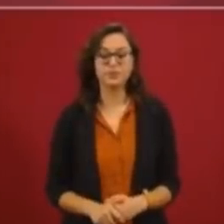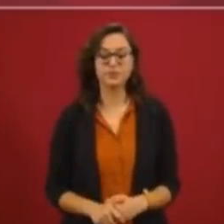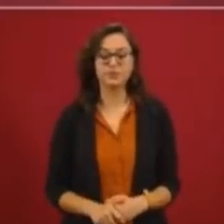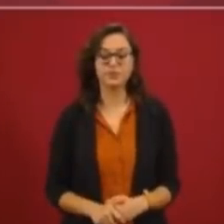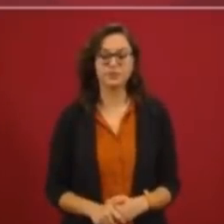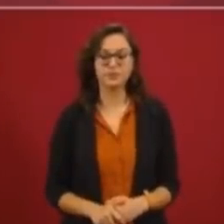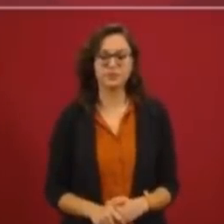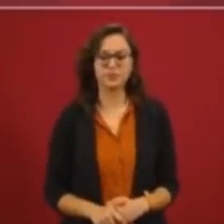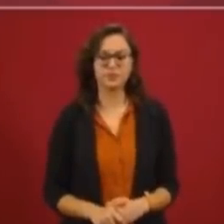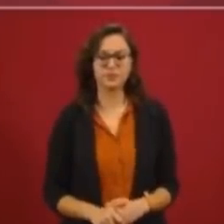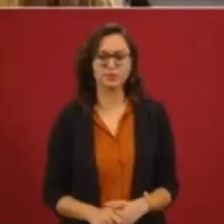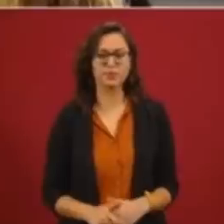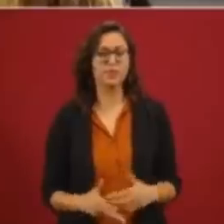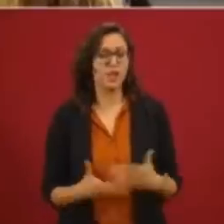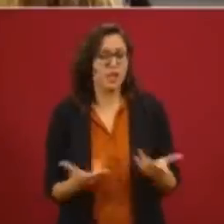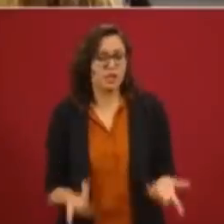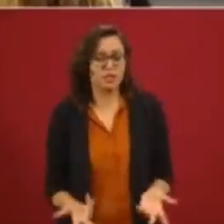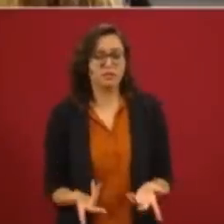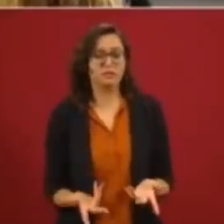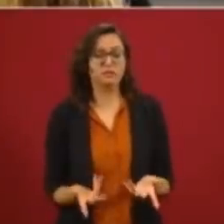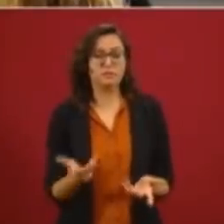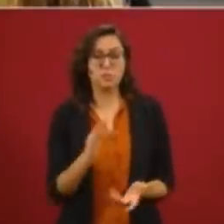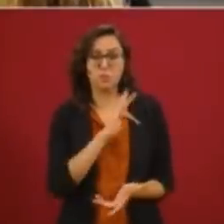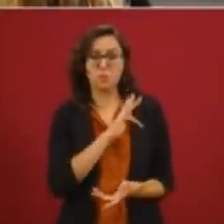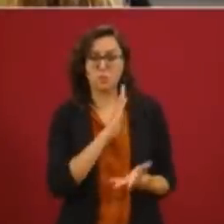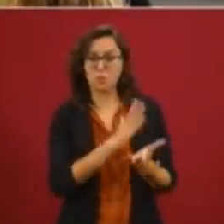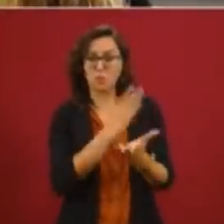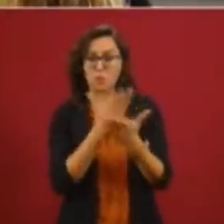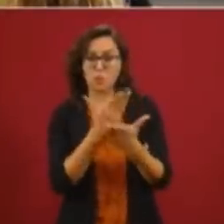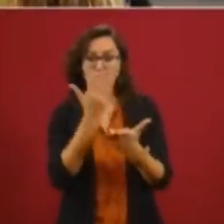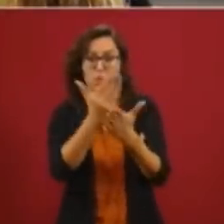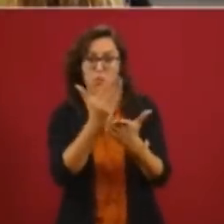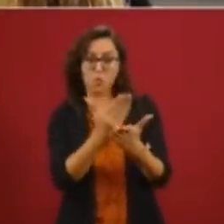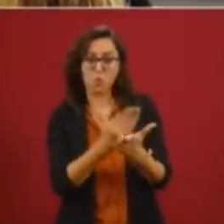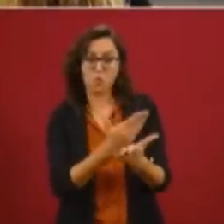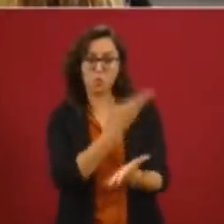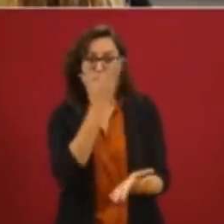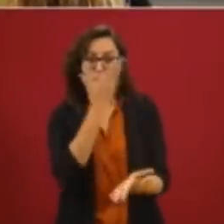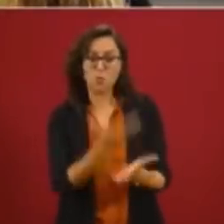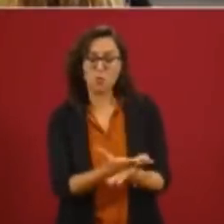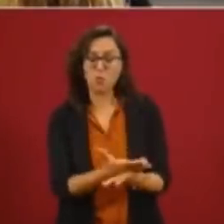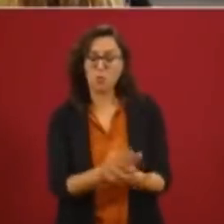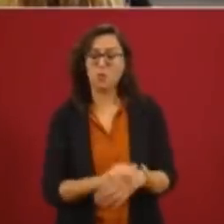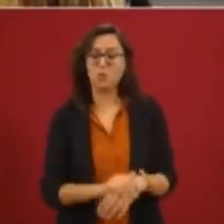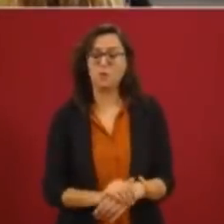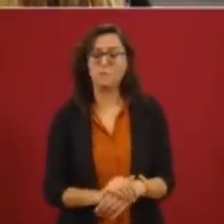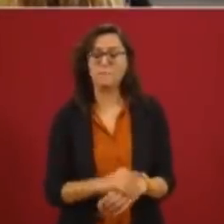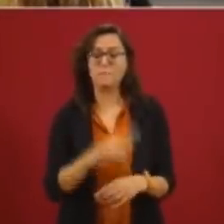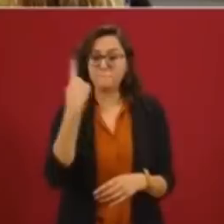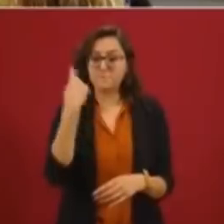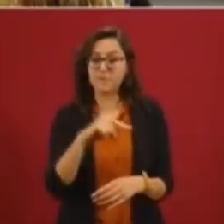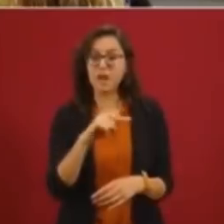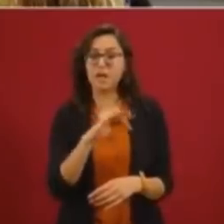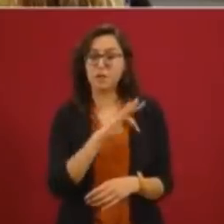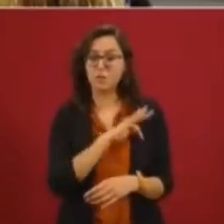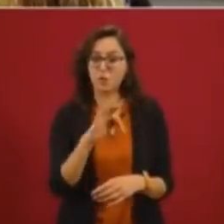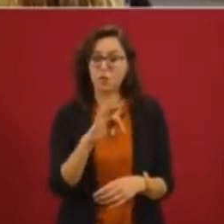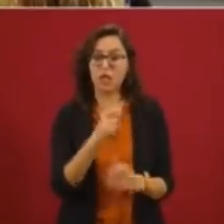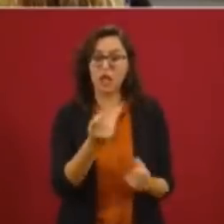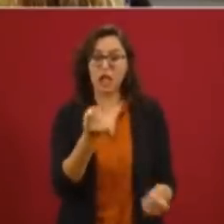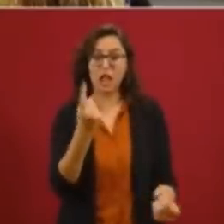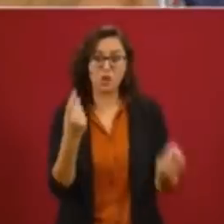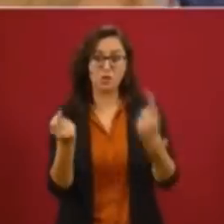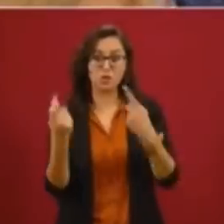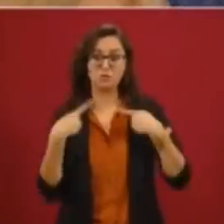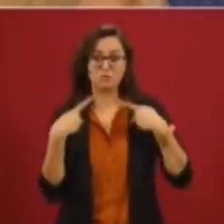O sea, ¿sí ha habido elementos para poder entonces… Ya hay. Bueno, ¿hay elementos para poder ya entonces encarcelar a alguno